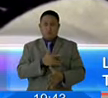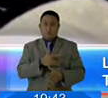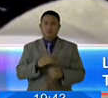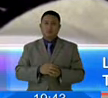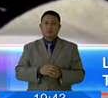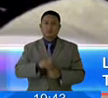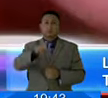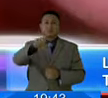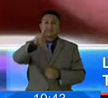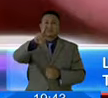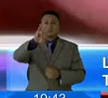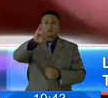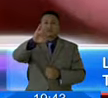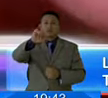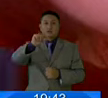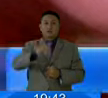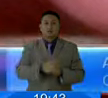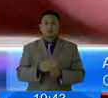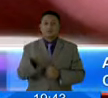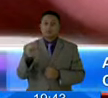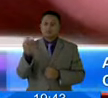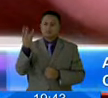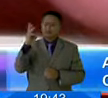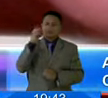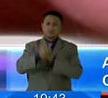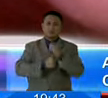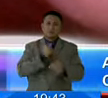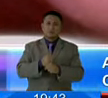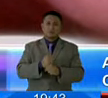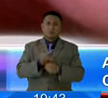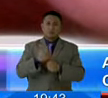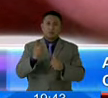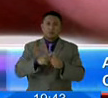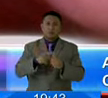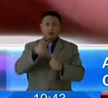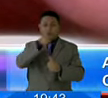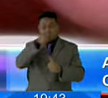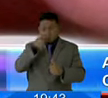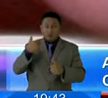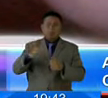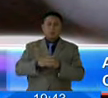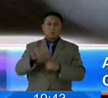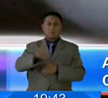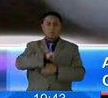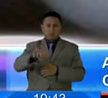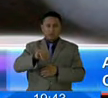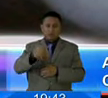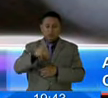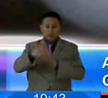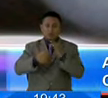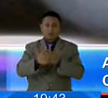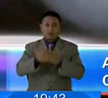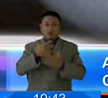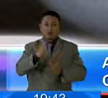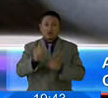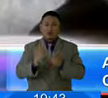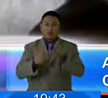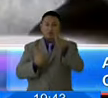crimen de Lucía Pérez, una adolescente de 16 años que, además de ser drogada y violada, fue empalada y su deceso se